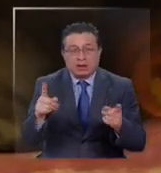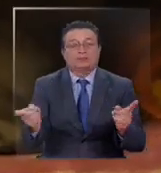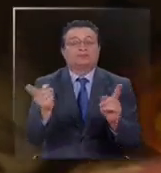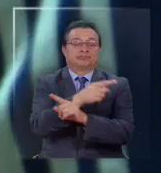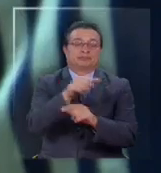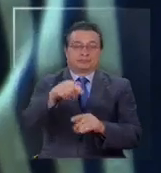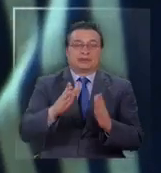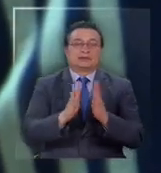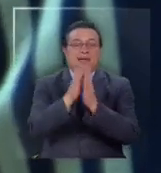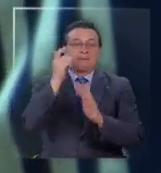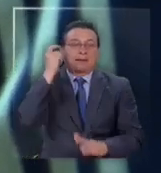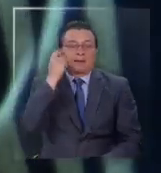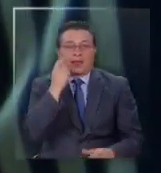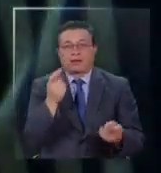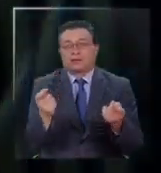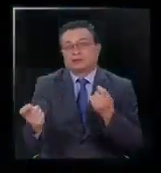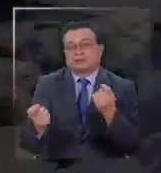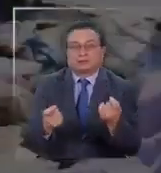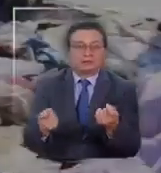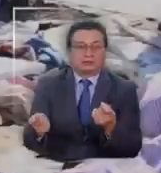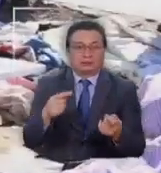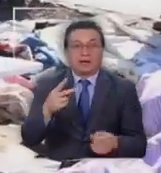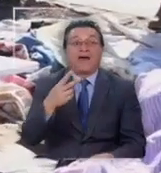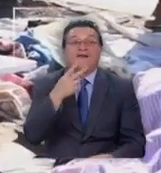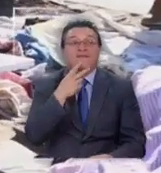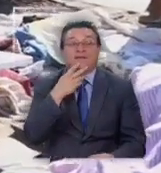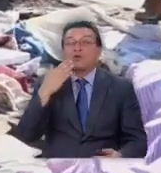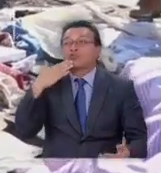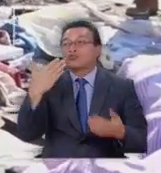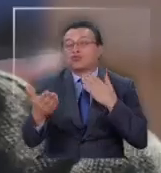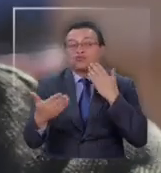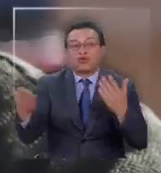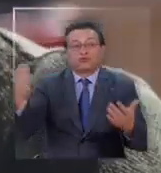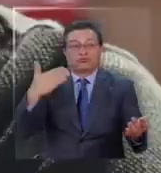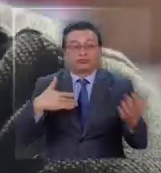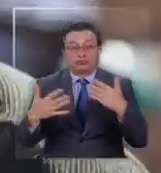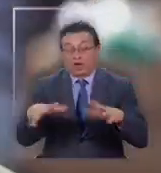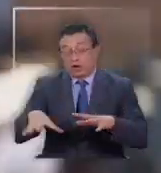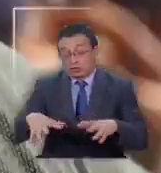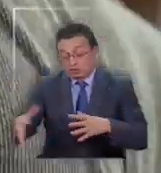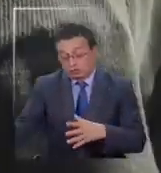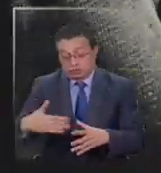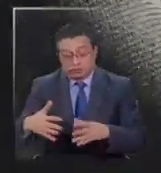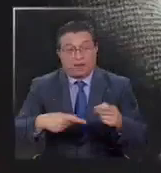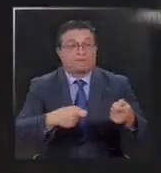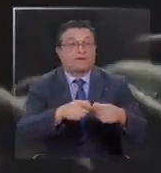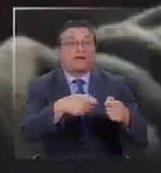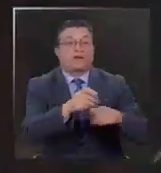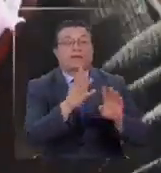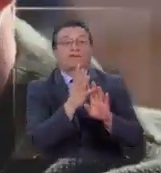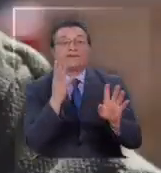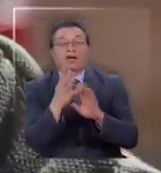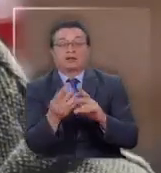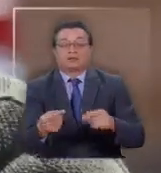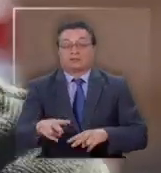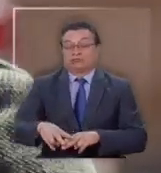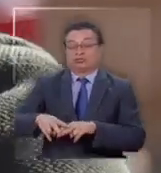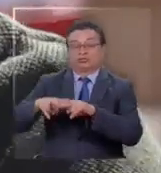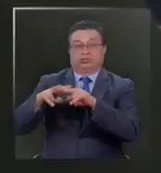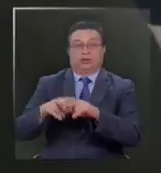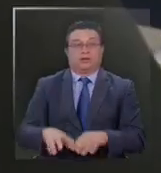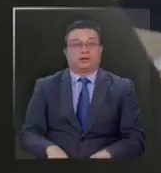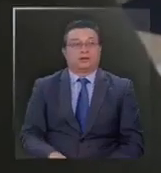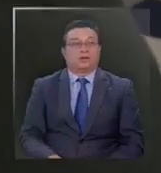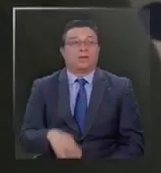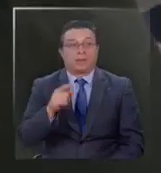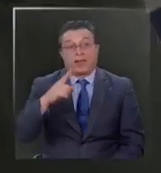San Bernardo por un tema económico. Ella vive de donaciones, recolecta cosas, las vende en la feria. La verdad es que ha sido bastante